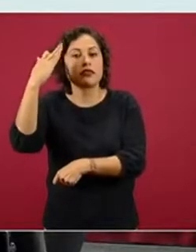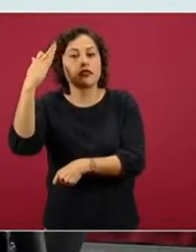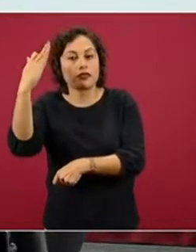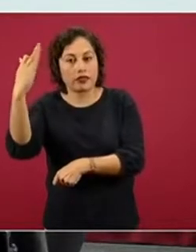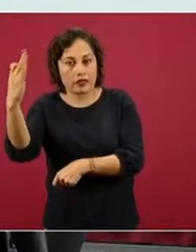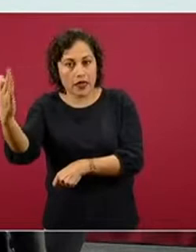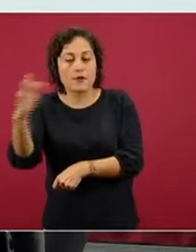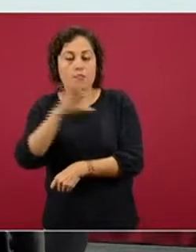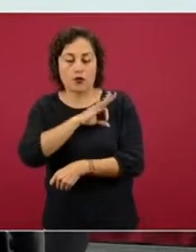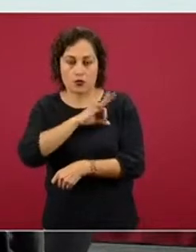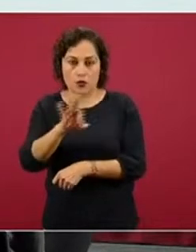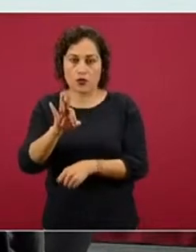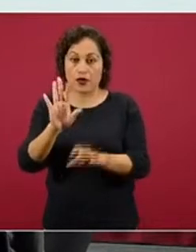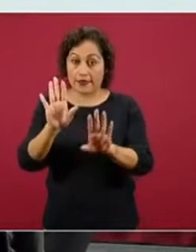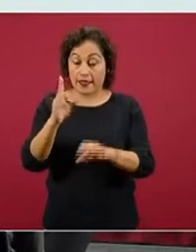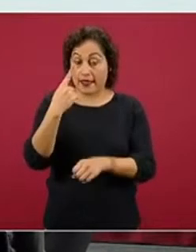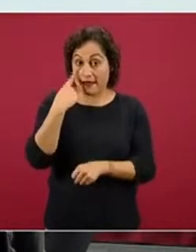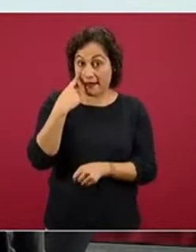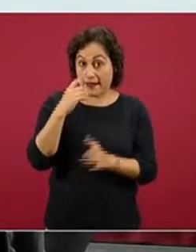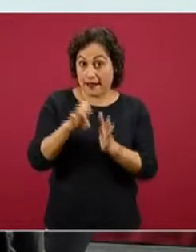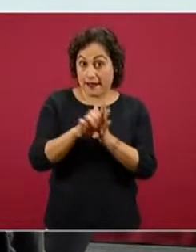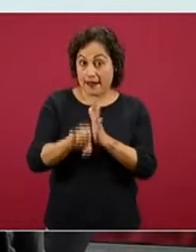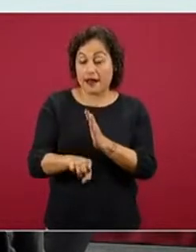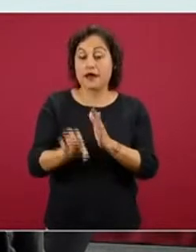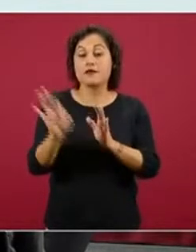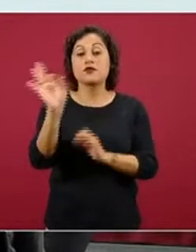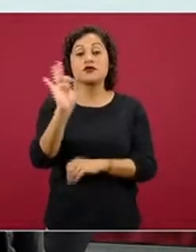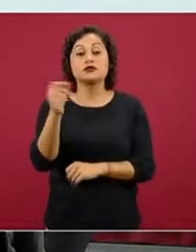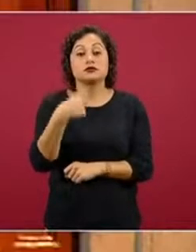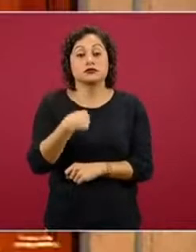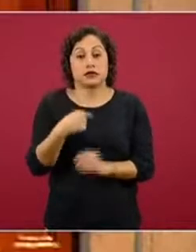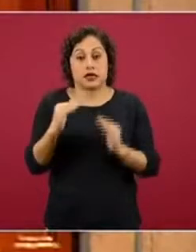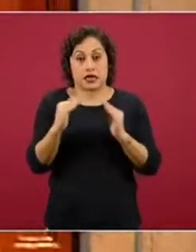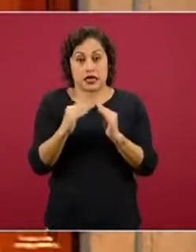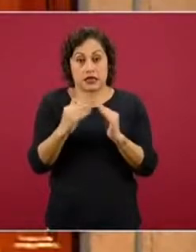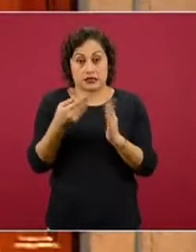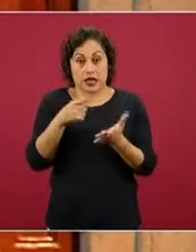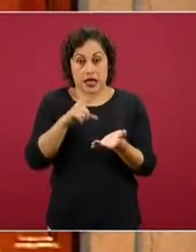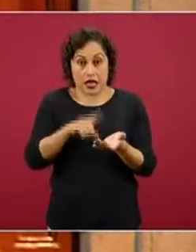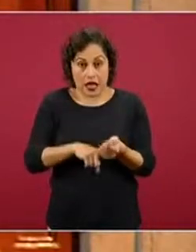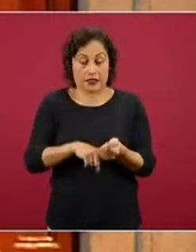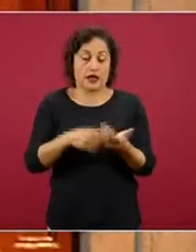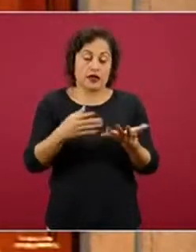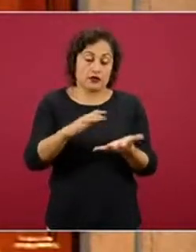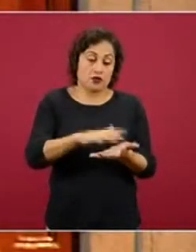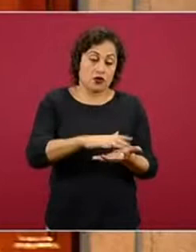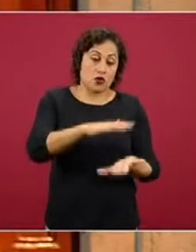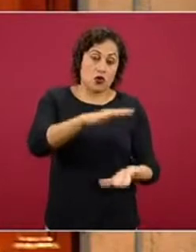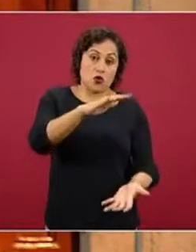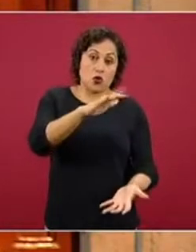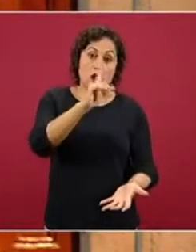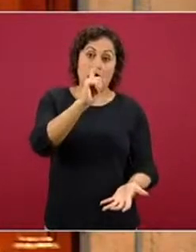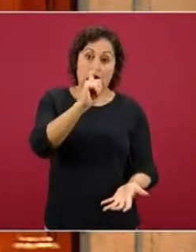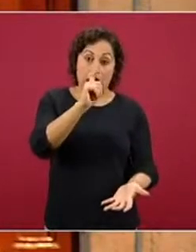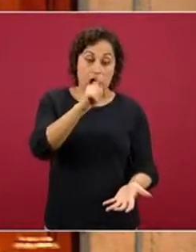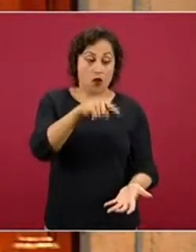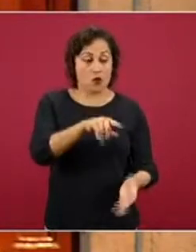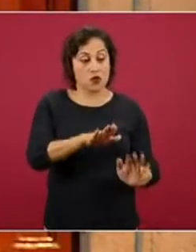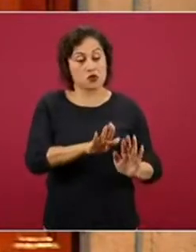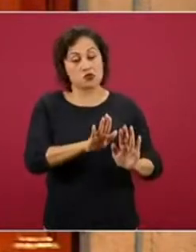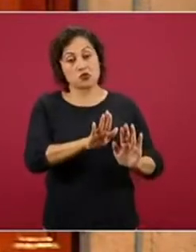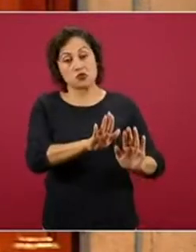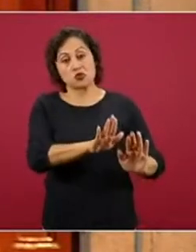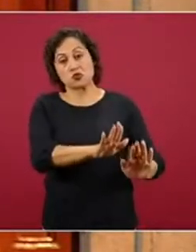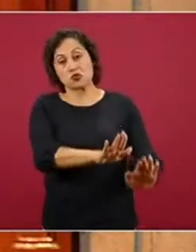eso es importante que si yo tengo un contenedor de agua y lo vacío, además lo